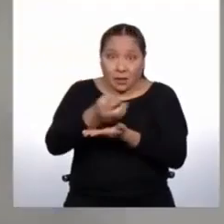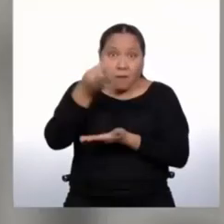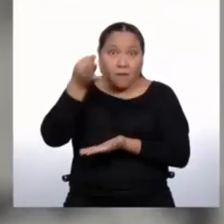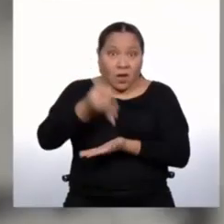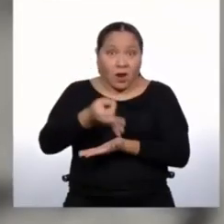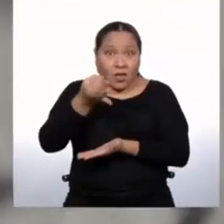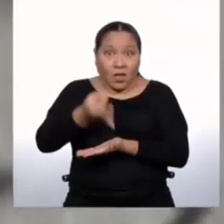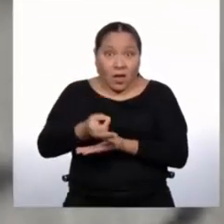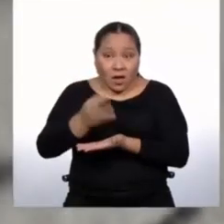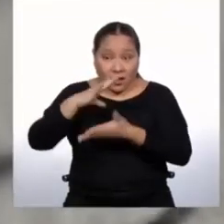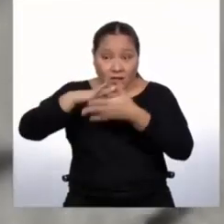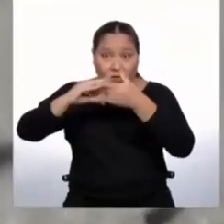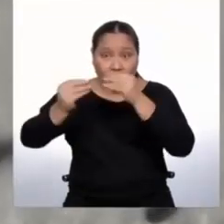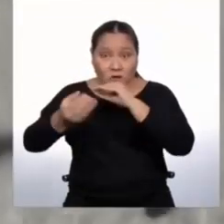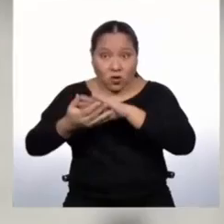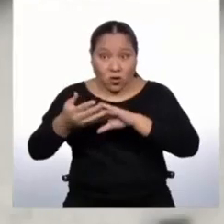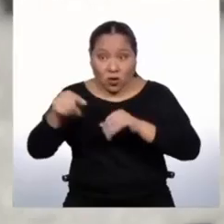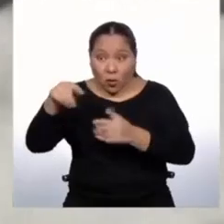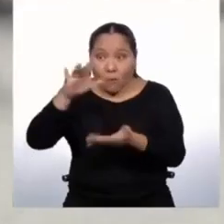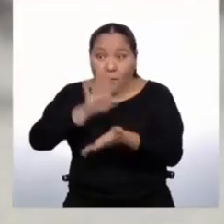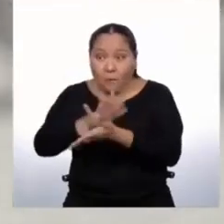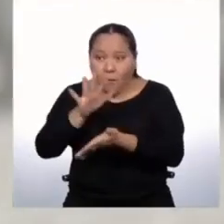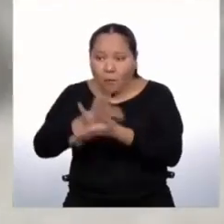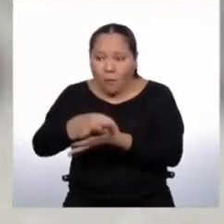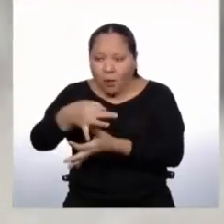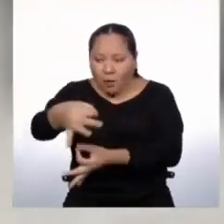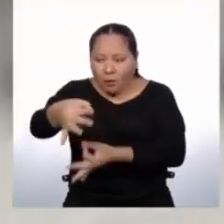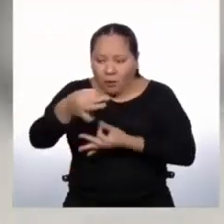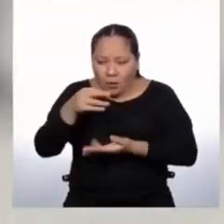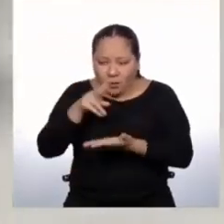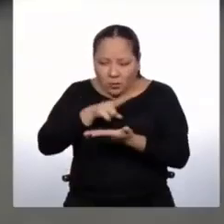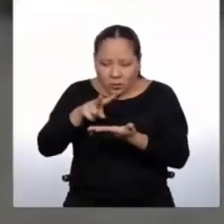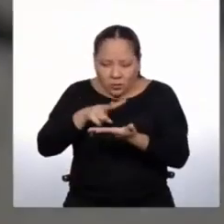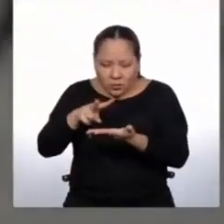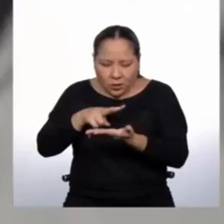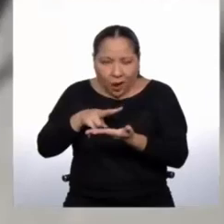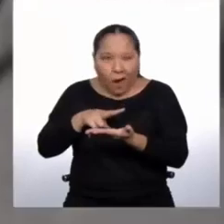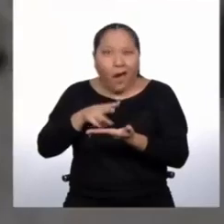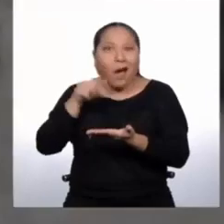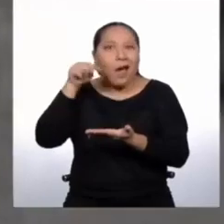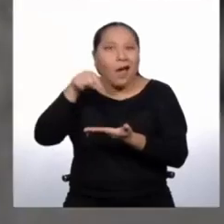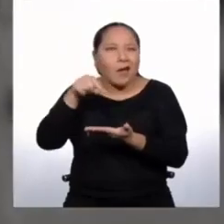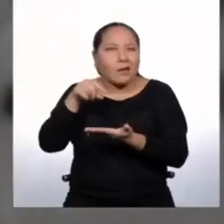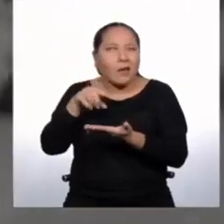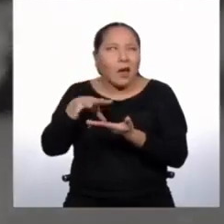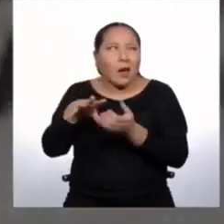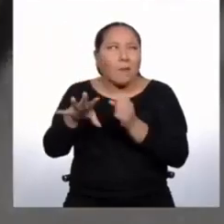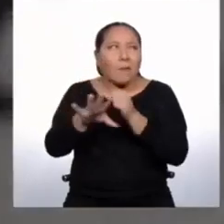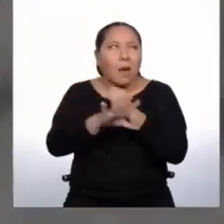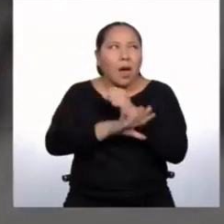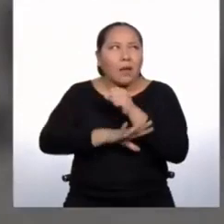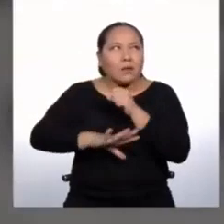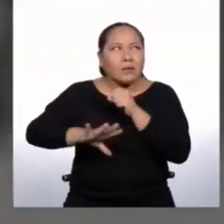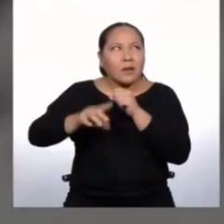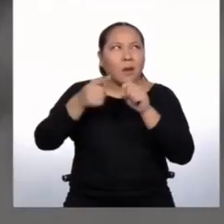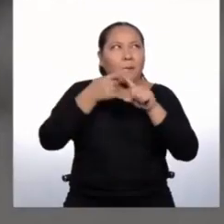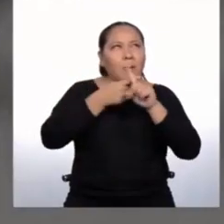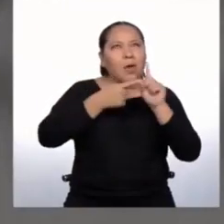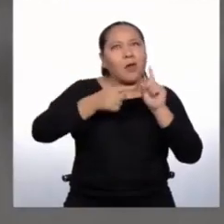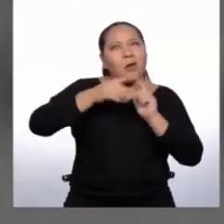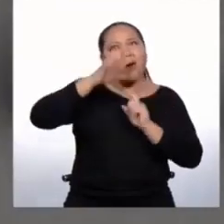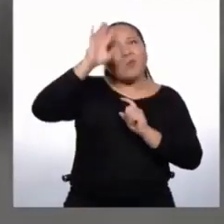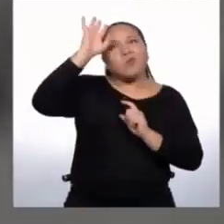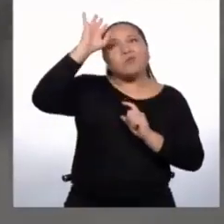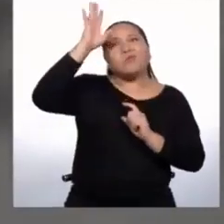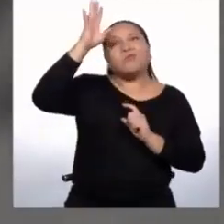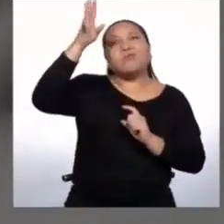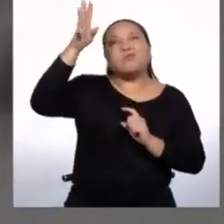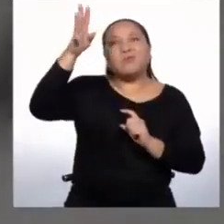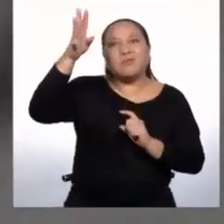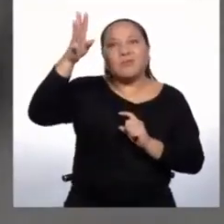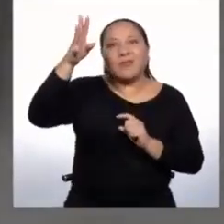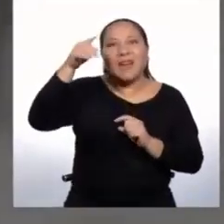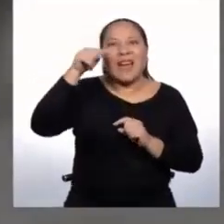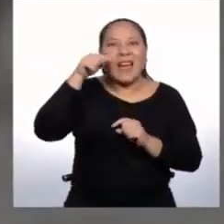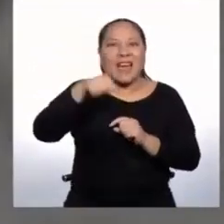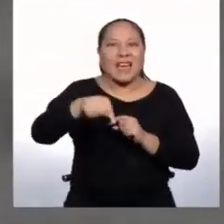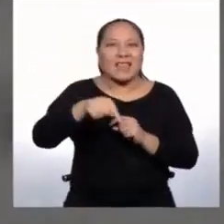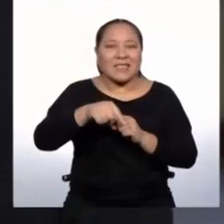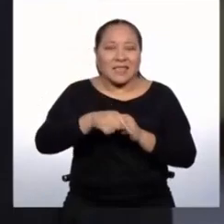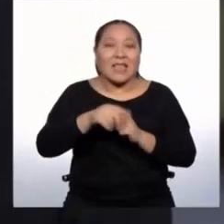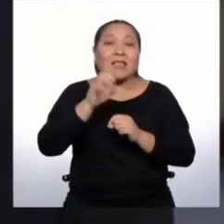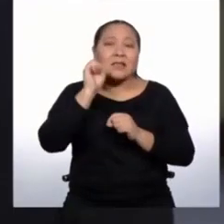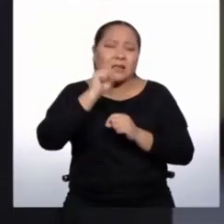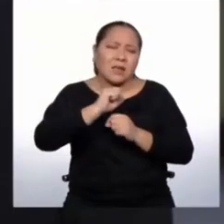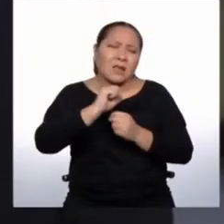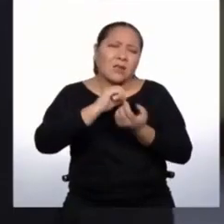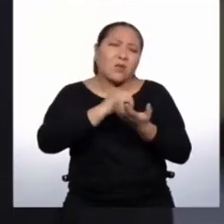y a partir de ese documento inventa. Él es consciente que está escribiendo una suerte de literatura